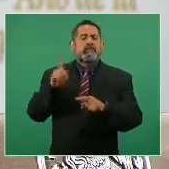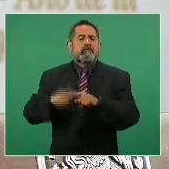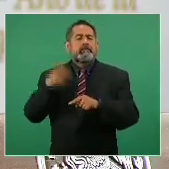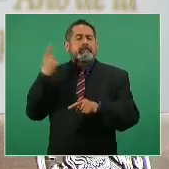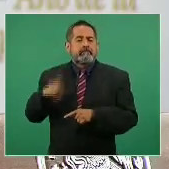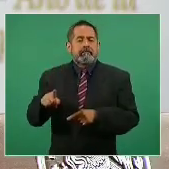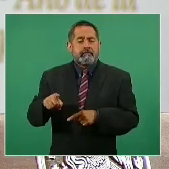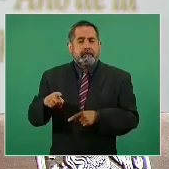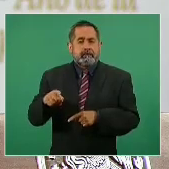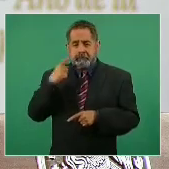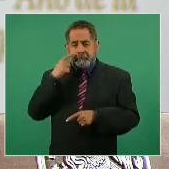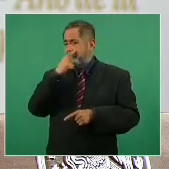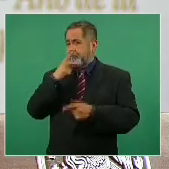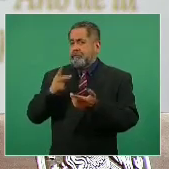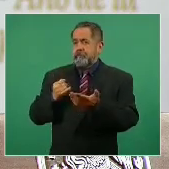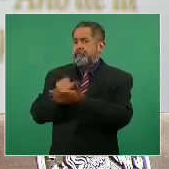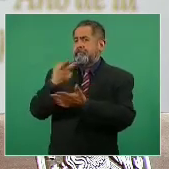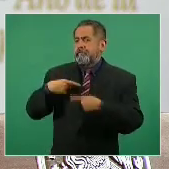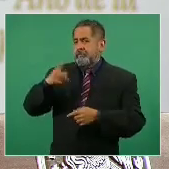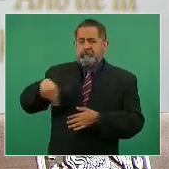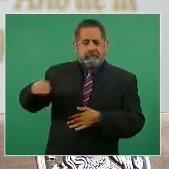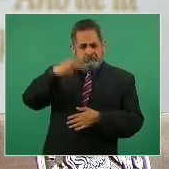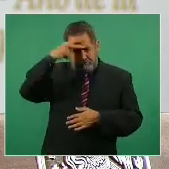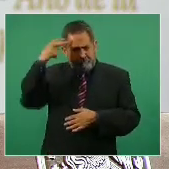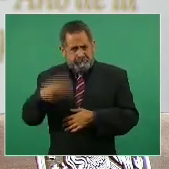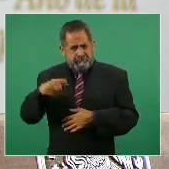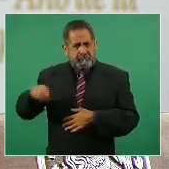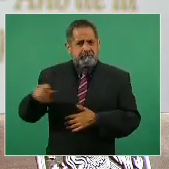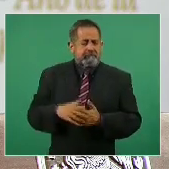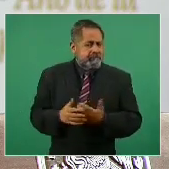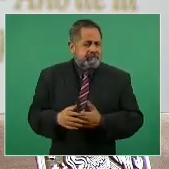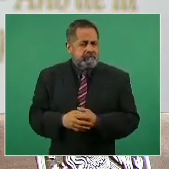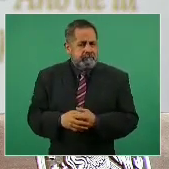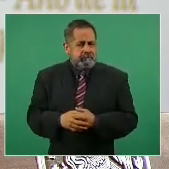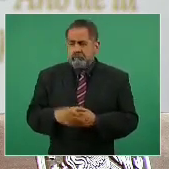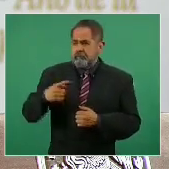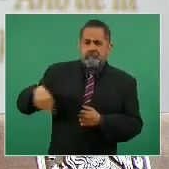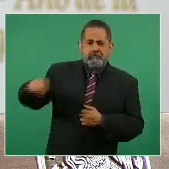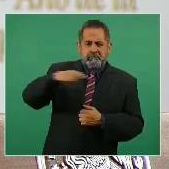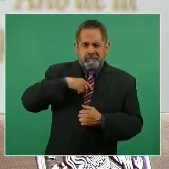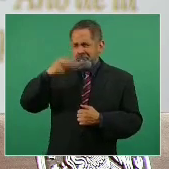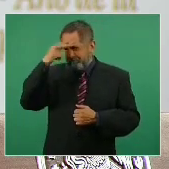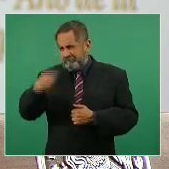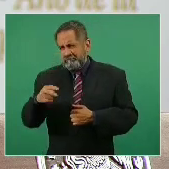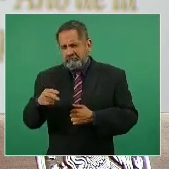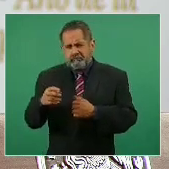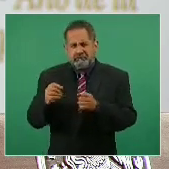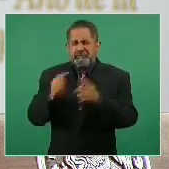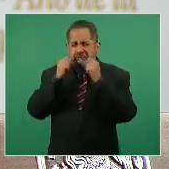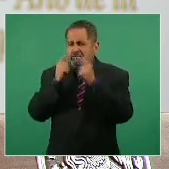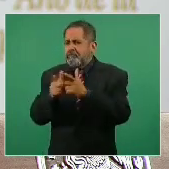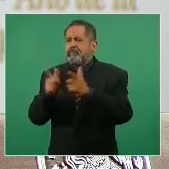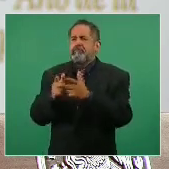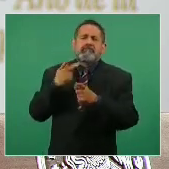es el pueblo el que decide. Y a los mexicanos no les gusta, sean del partido que